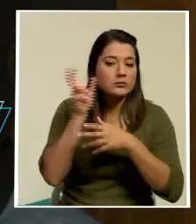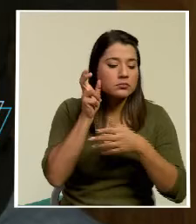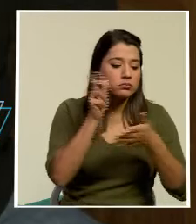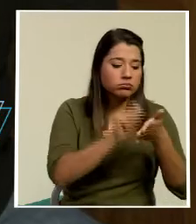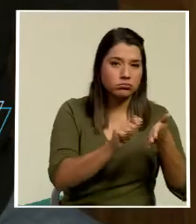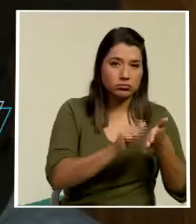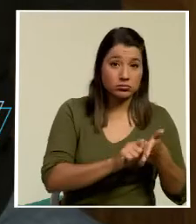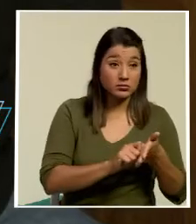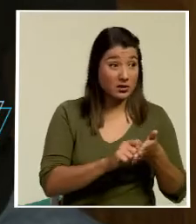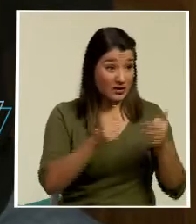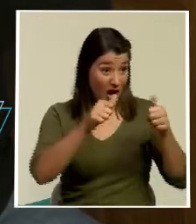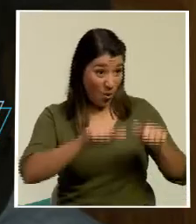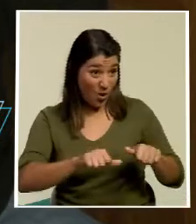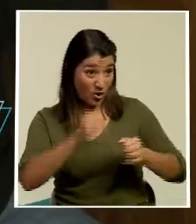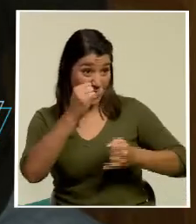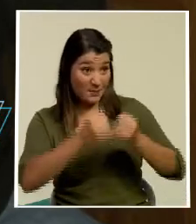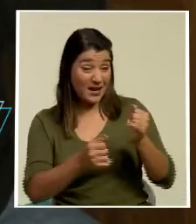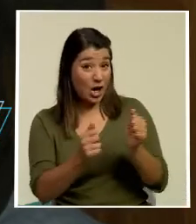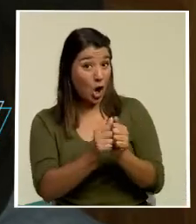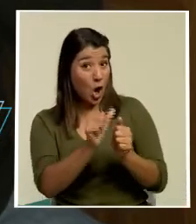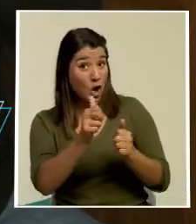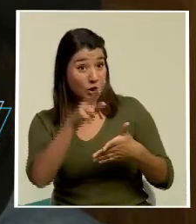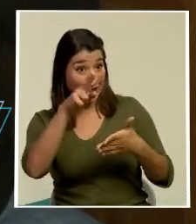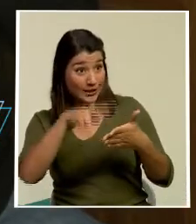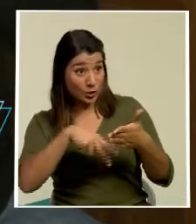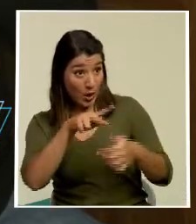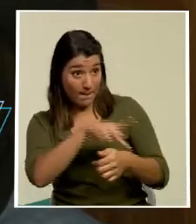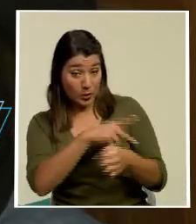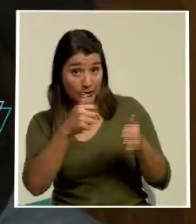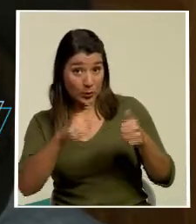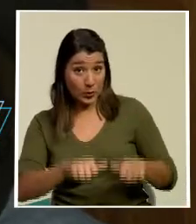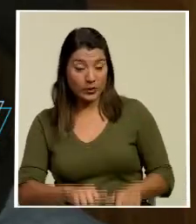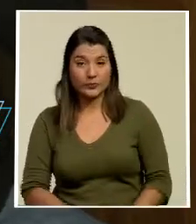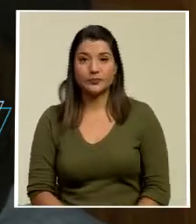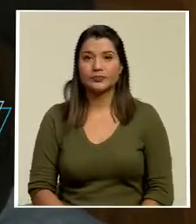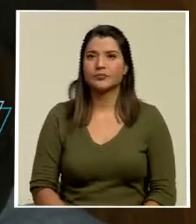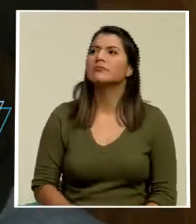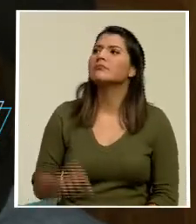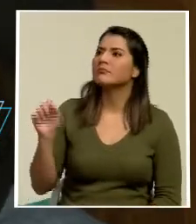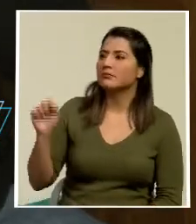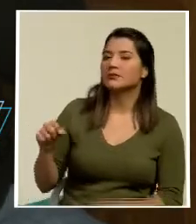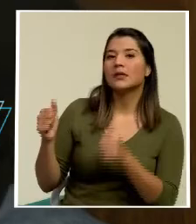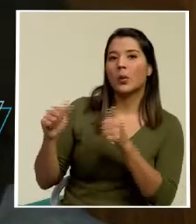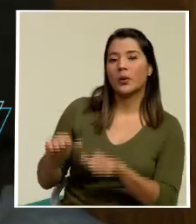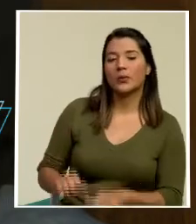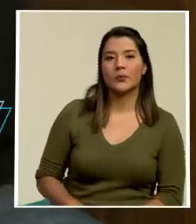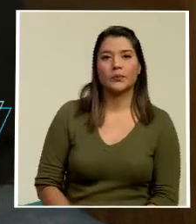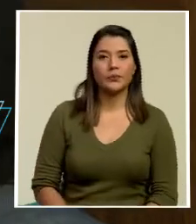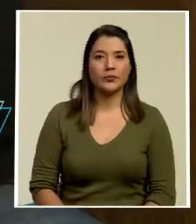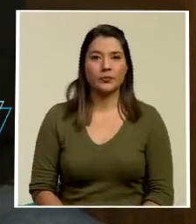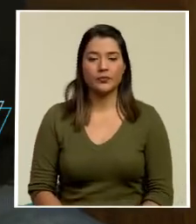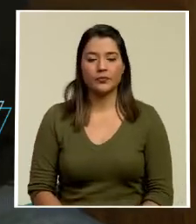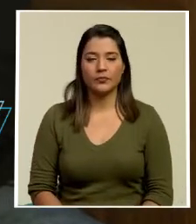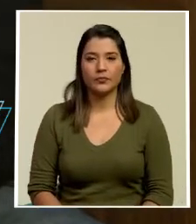Nos Ok, despedimos sí. con una lectura, si te parece. Me parece.